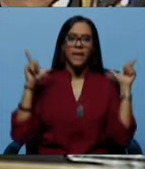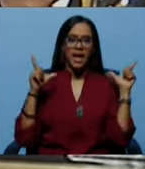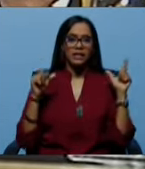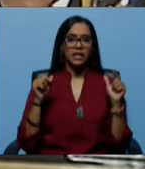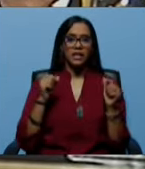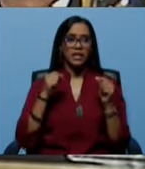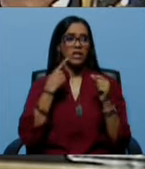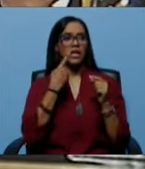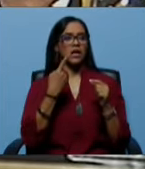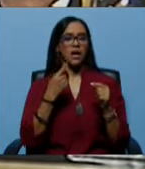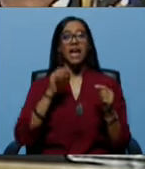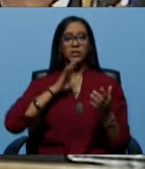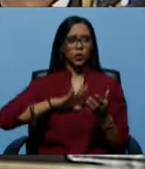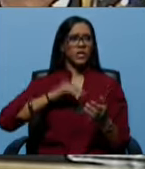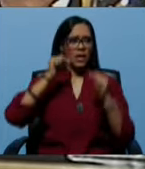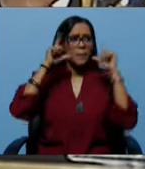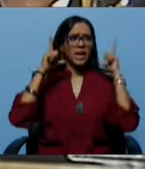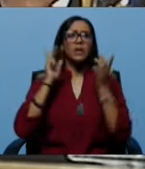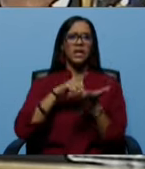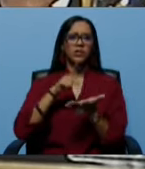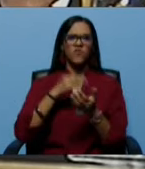aquí estoy. Vamos a hacer algo.